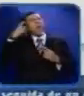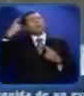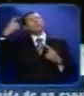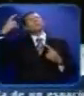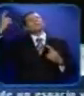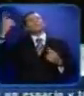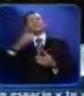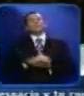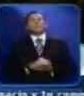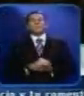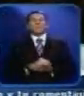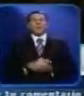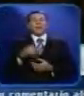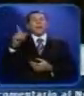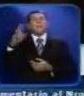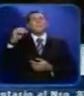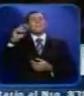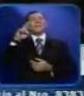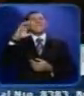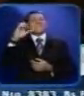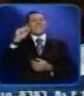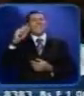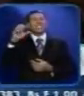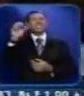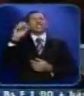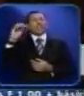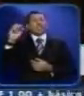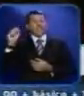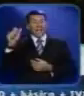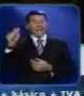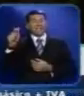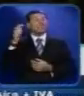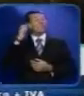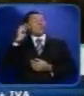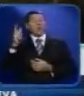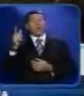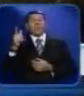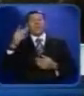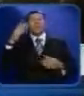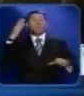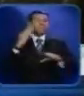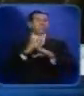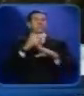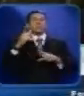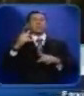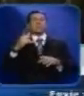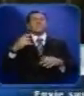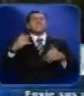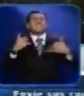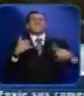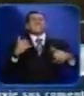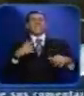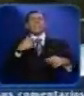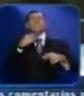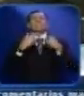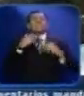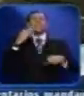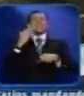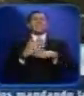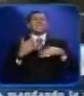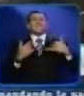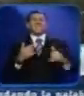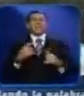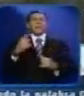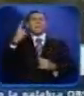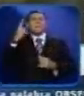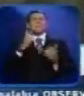ilusión. La música de Mercedes Sosa durante el golpe de Estado de 1976 se vio truncada por su simpatía izquierdista. En 1979,